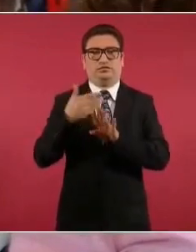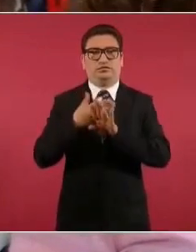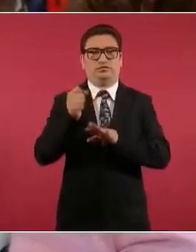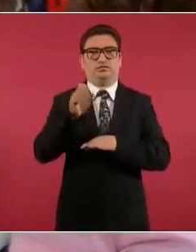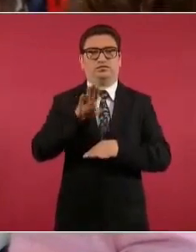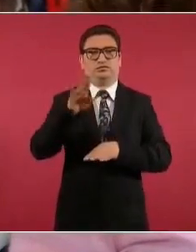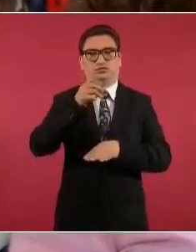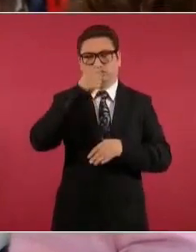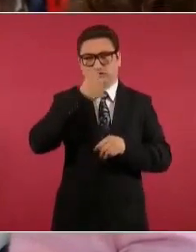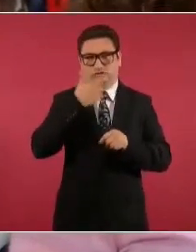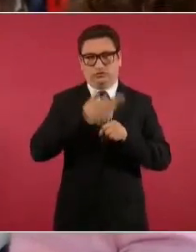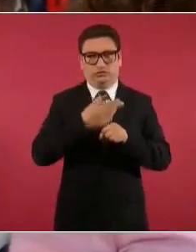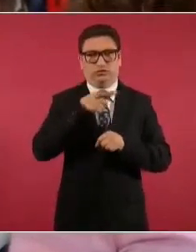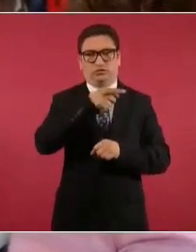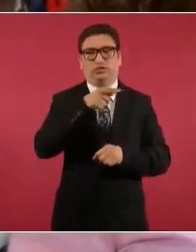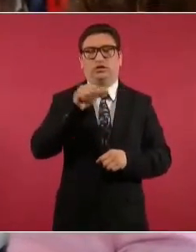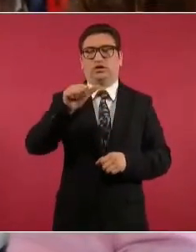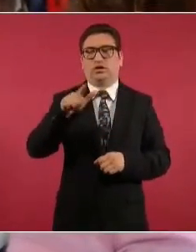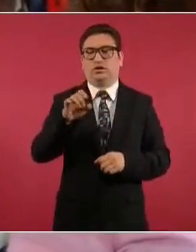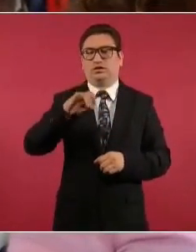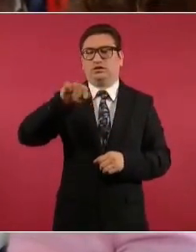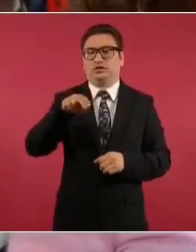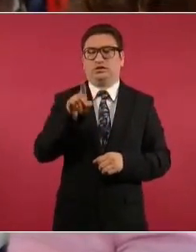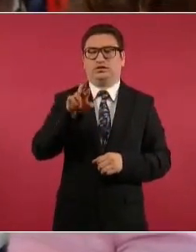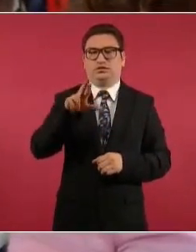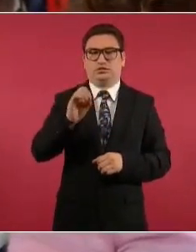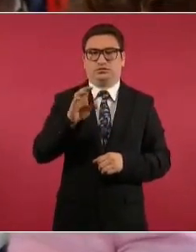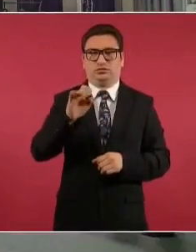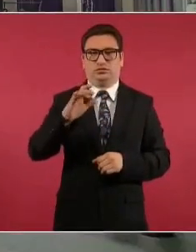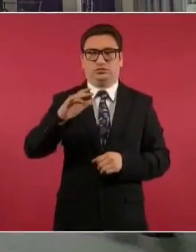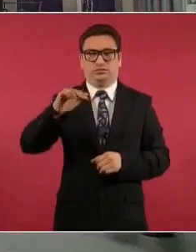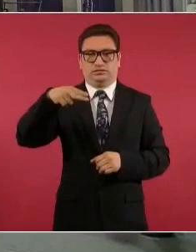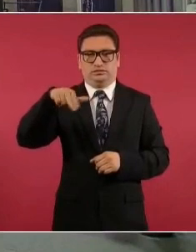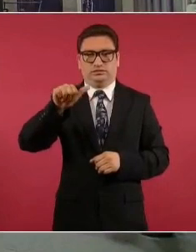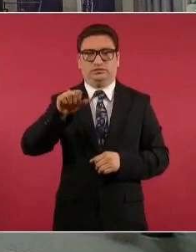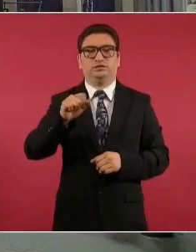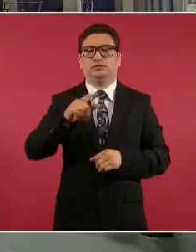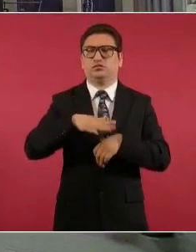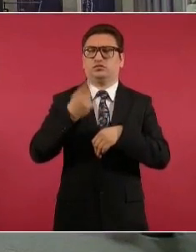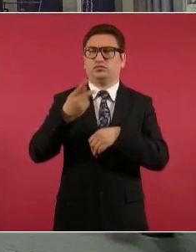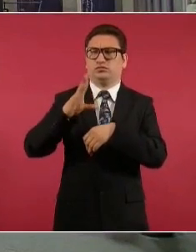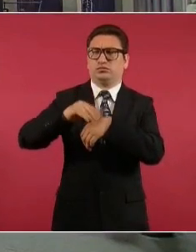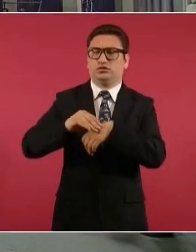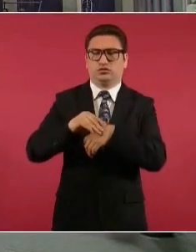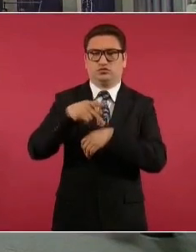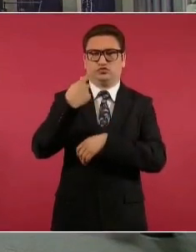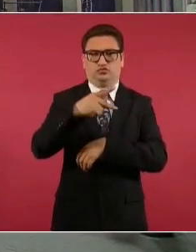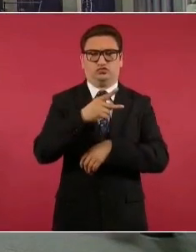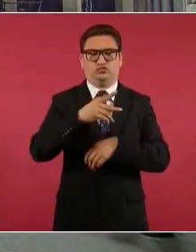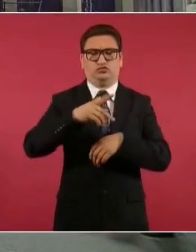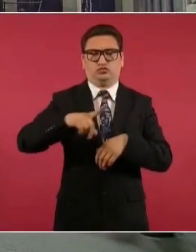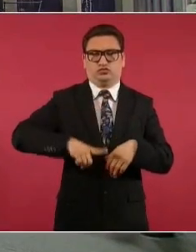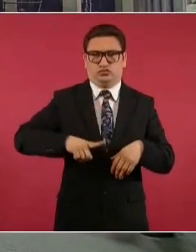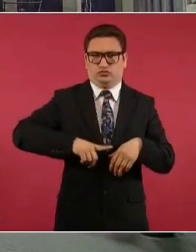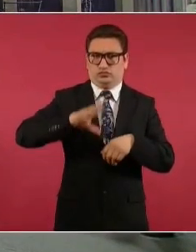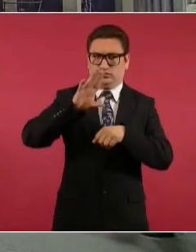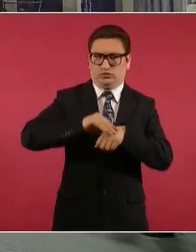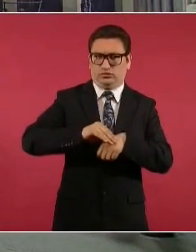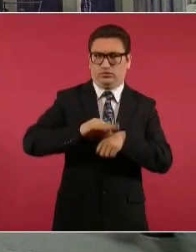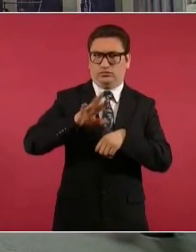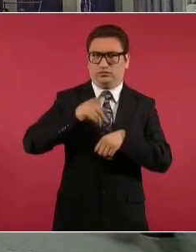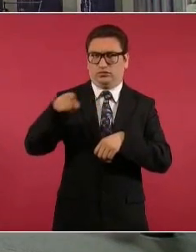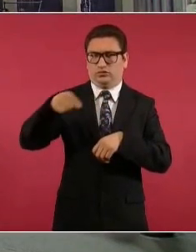Alejandro Encinas. ¿Y por qué se está permitiendo desde su gobierno que